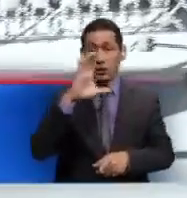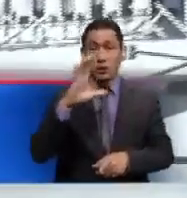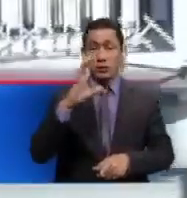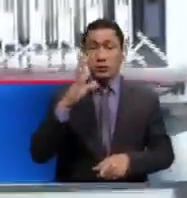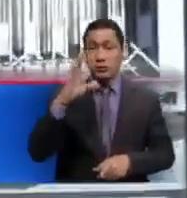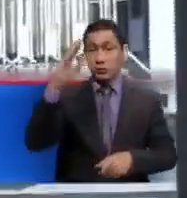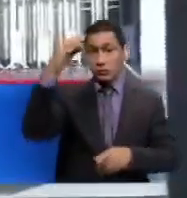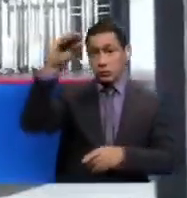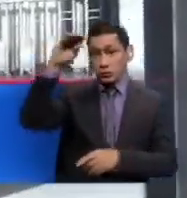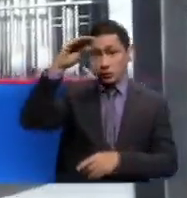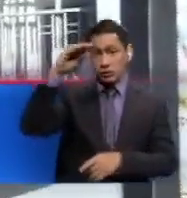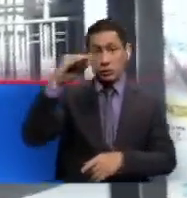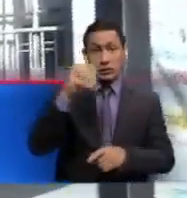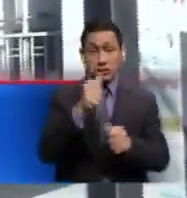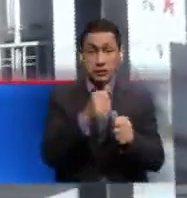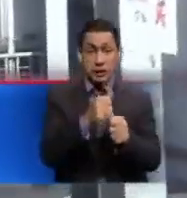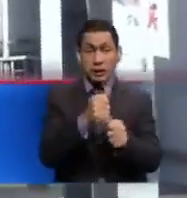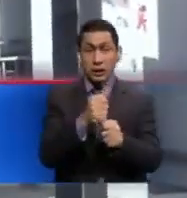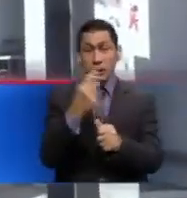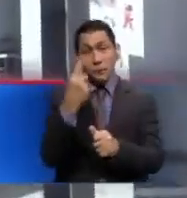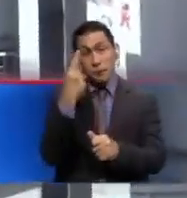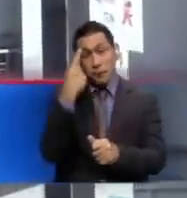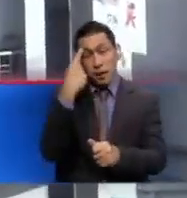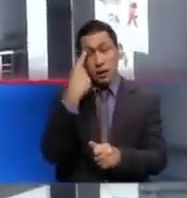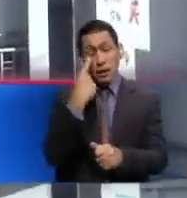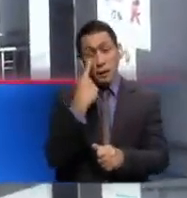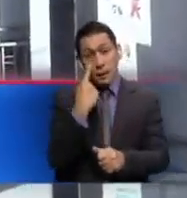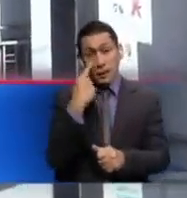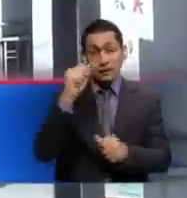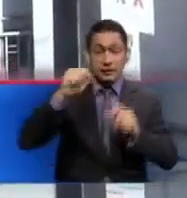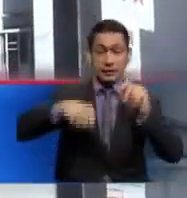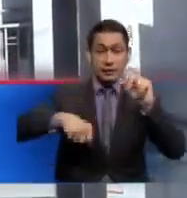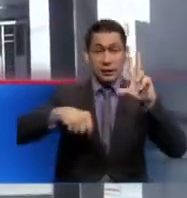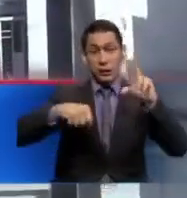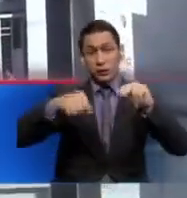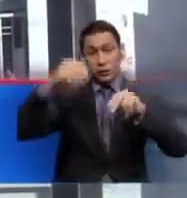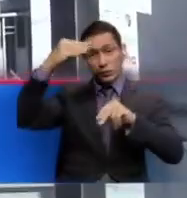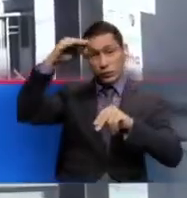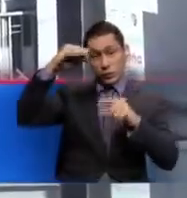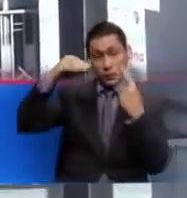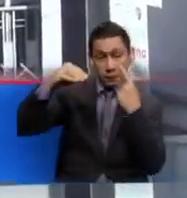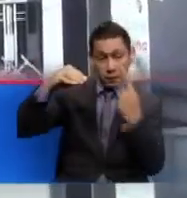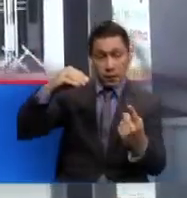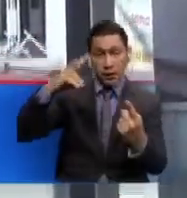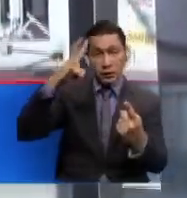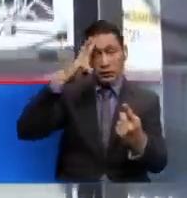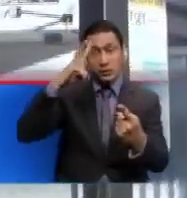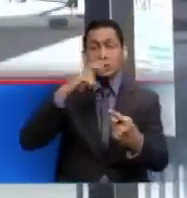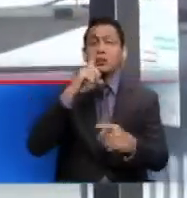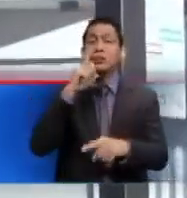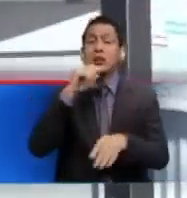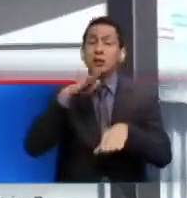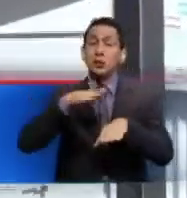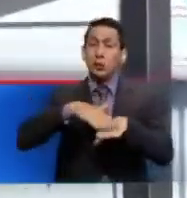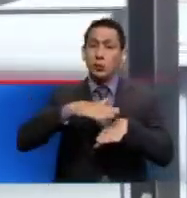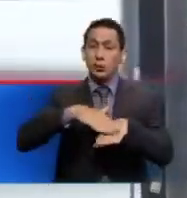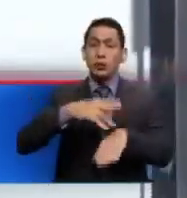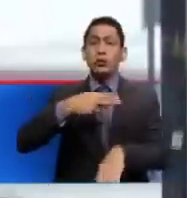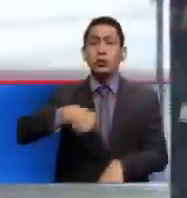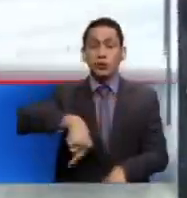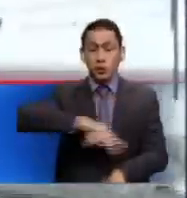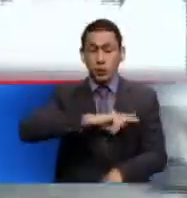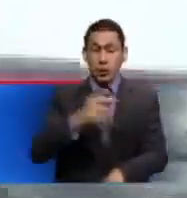de seguridad de la zona a través del ECU 911 y también cámaras particulares, amigos televidentes. Nosotros nos encontramos acá cuando